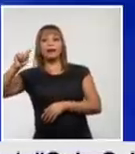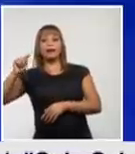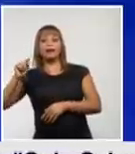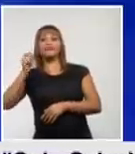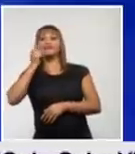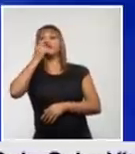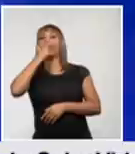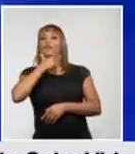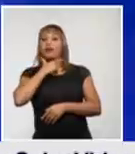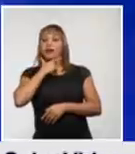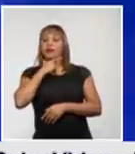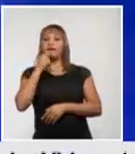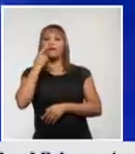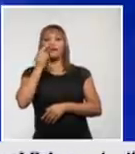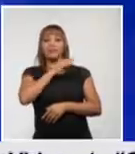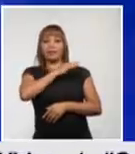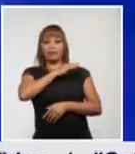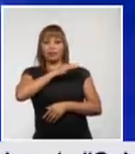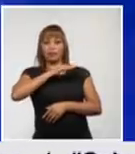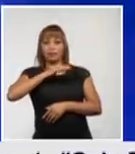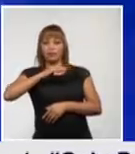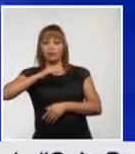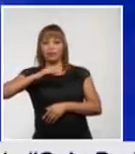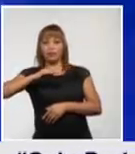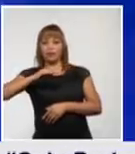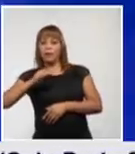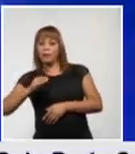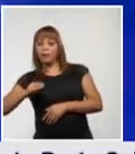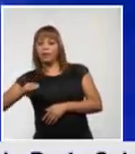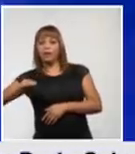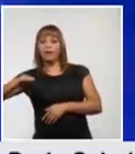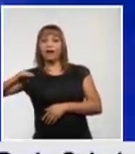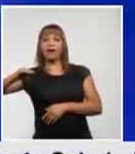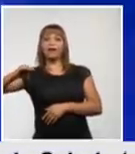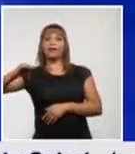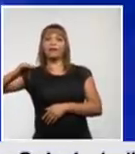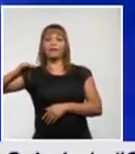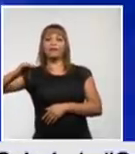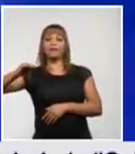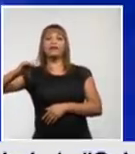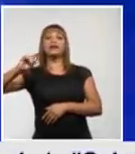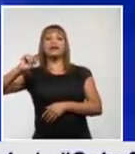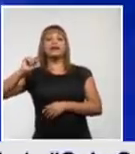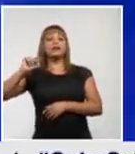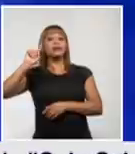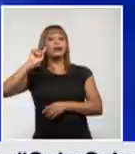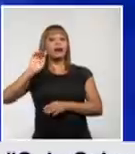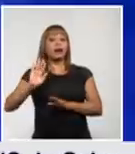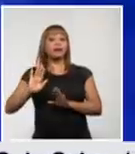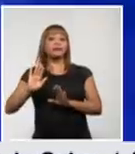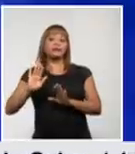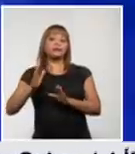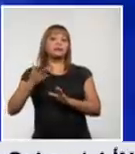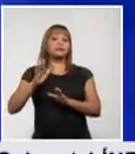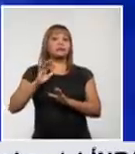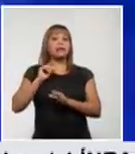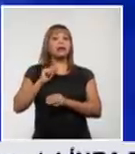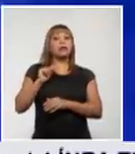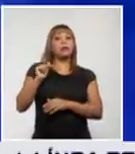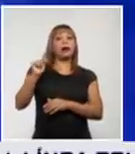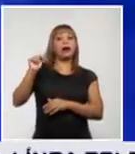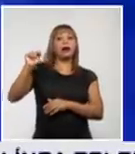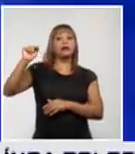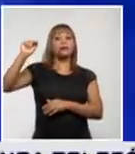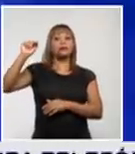había mantenido por debajo y bueno, se ha ido incrementando con